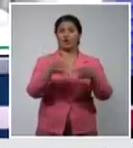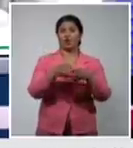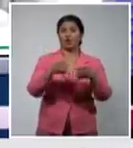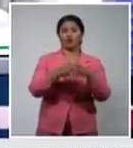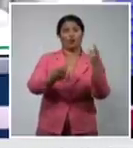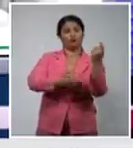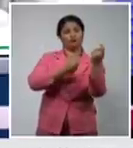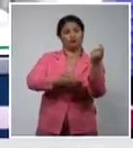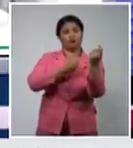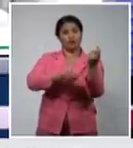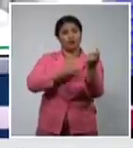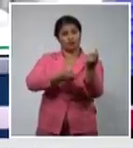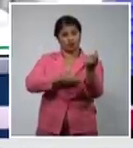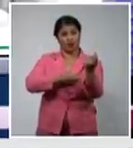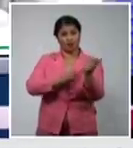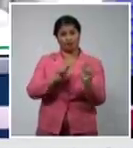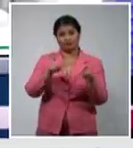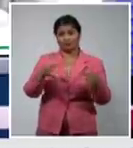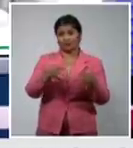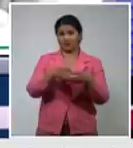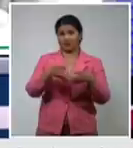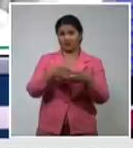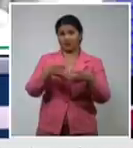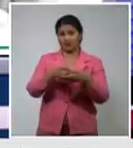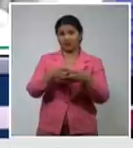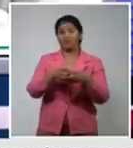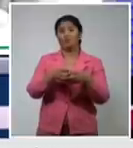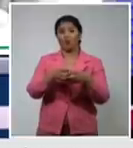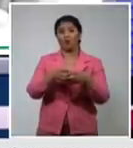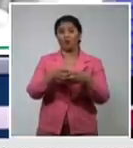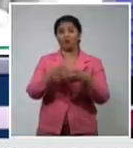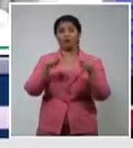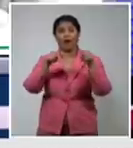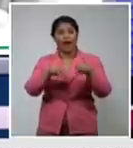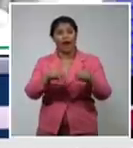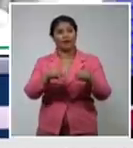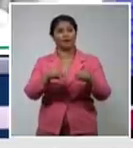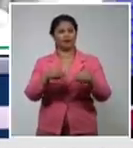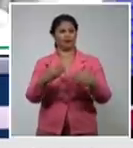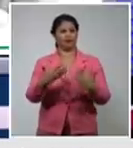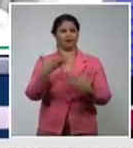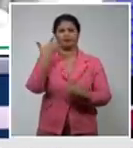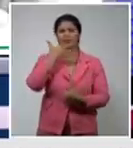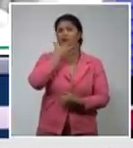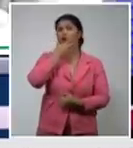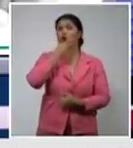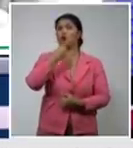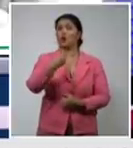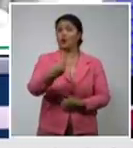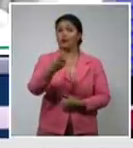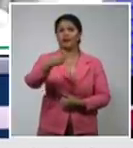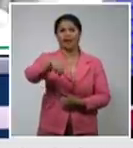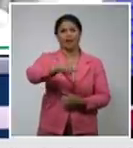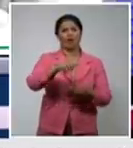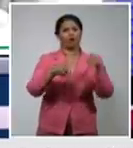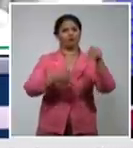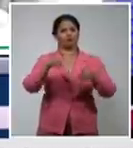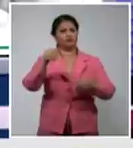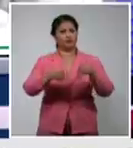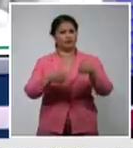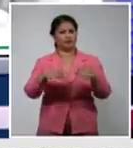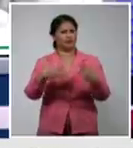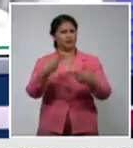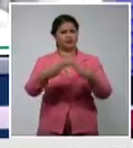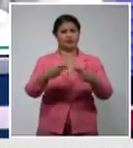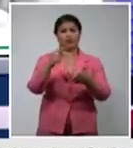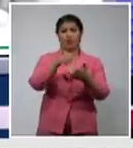del Directorio Revolucionario, brazo armado de la Federación Estudiantil Universitaria, puso en marcha el plan que